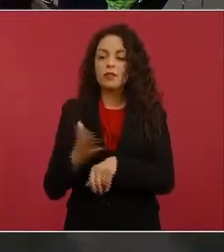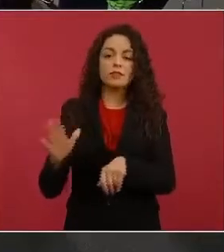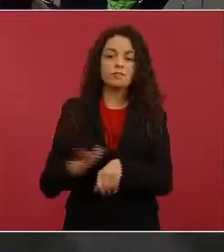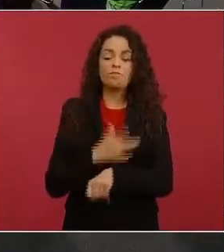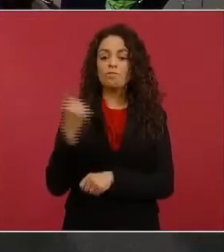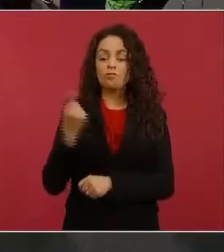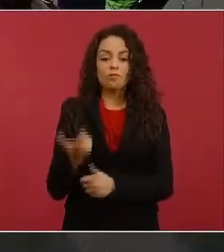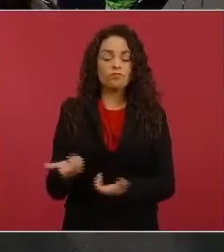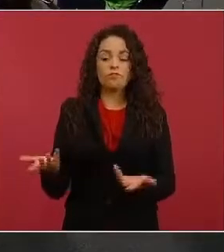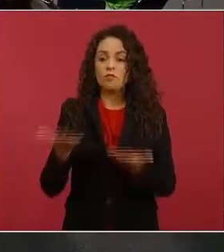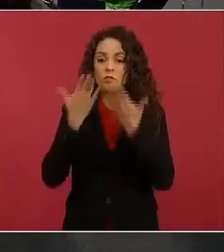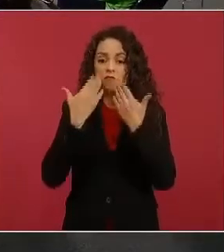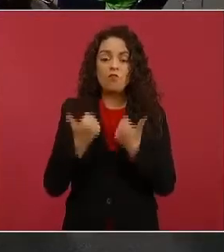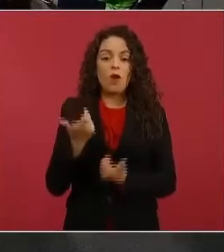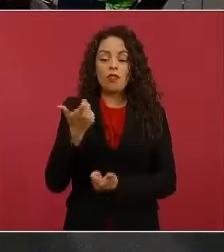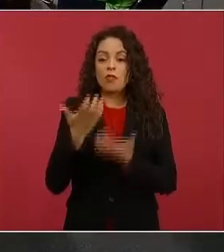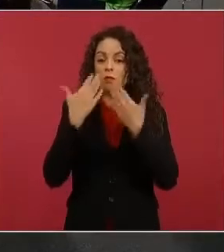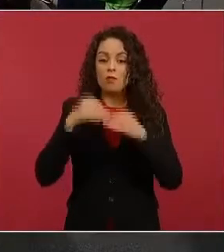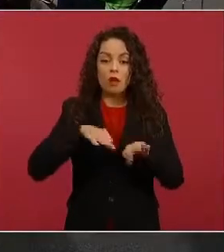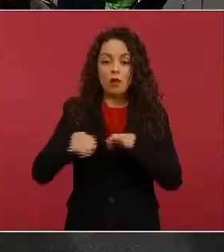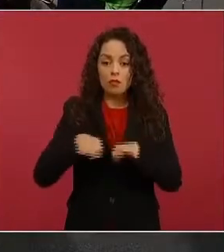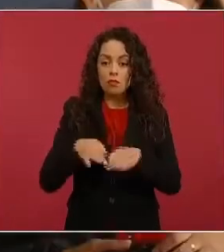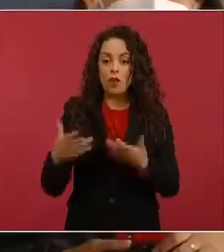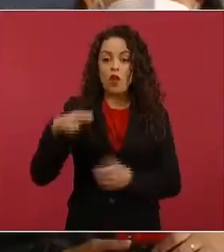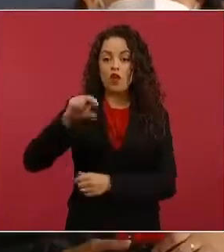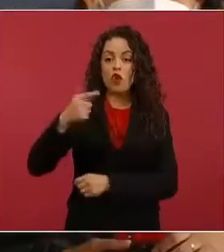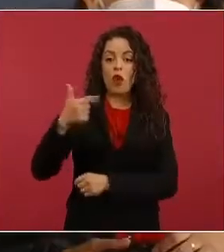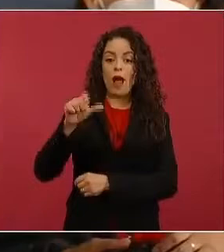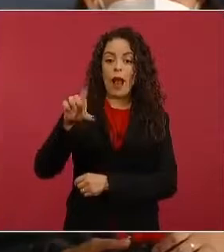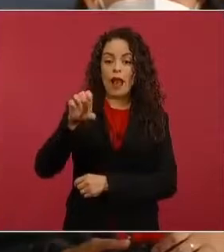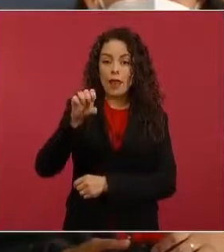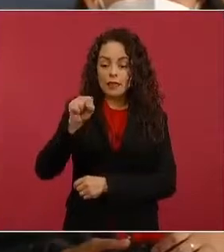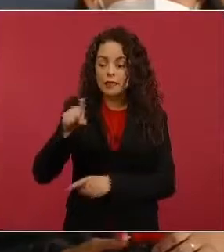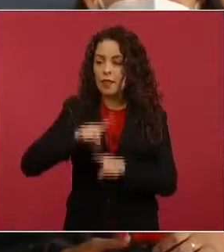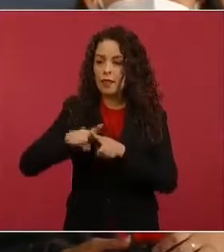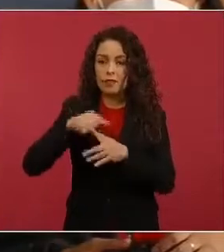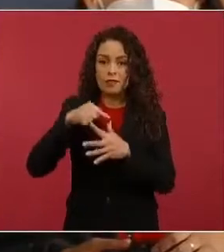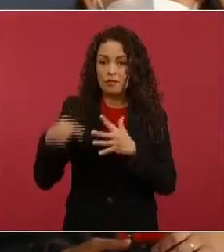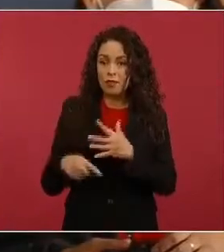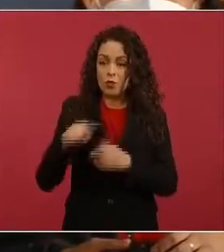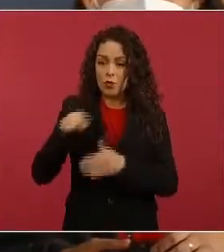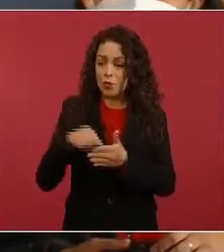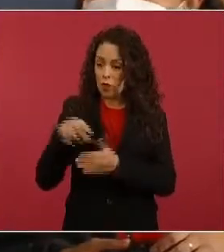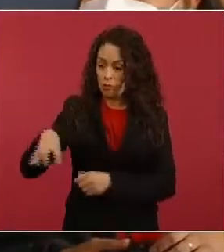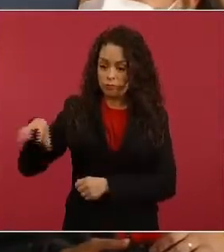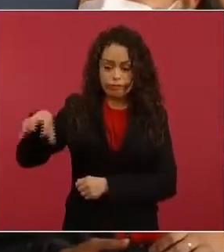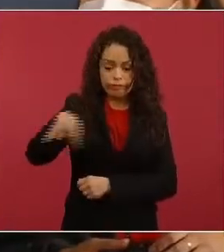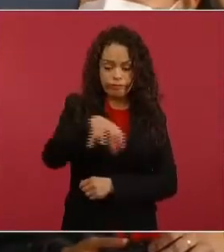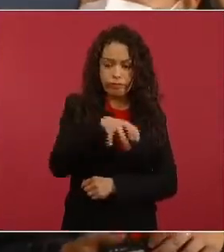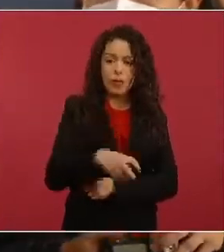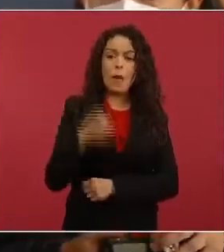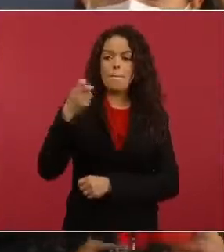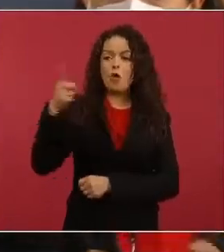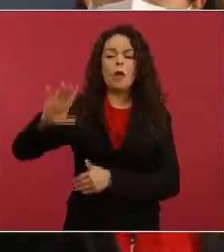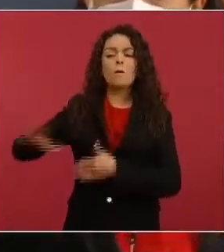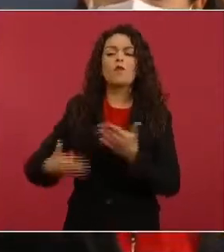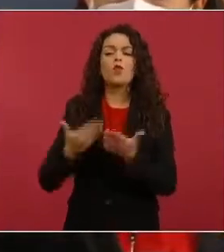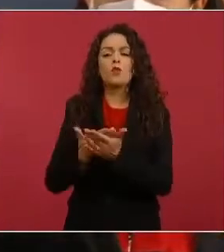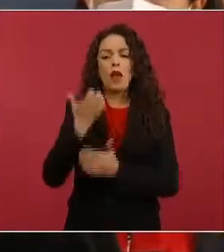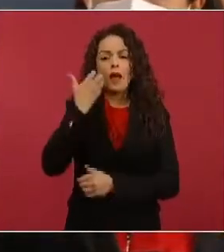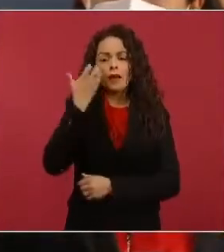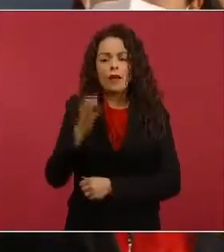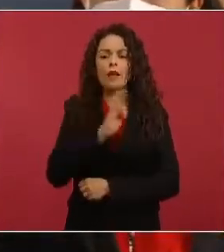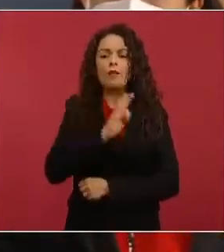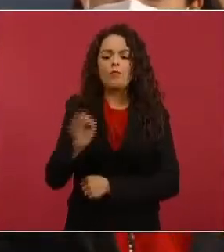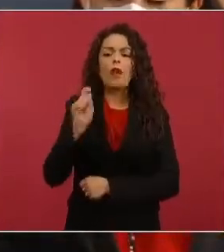Blanco, Veracruz, en Nogales está muy abandonado. Y ellos, los habitantes, hacían una propuesta, que si podrían hacer como un